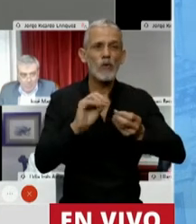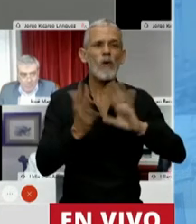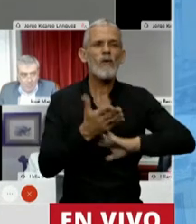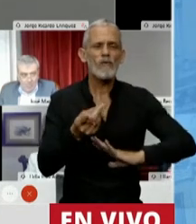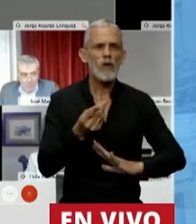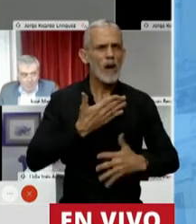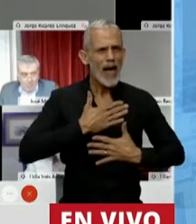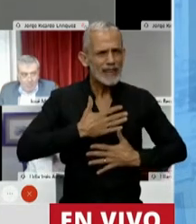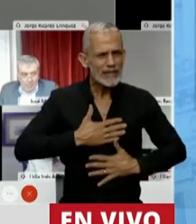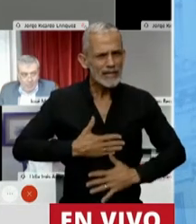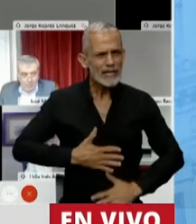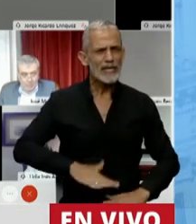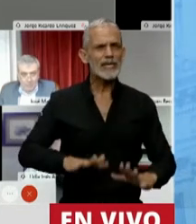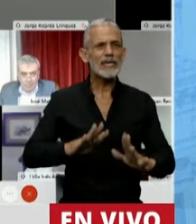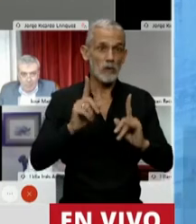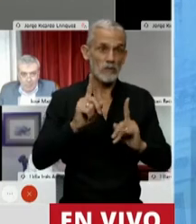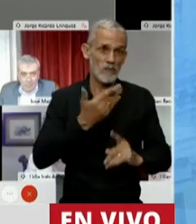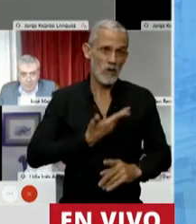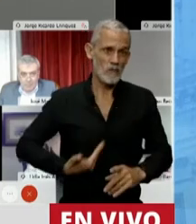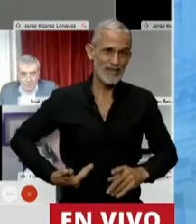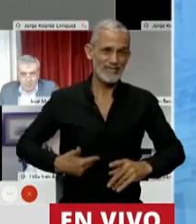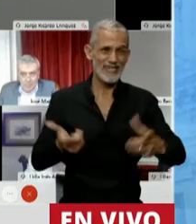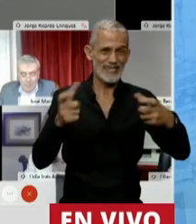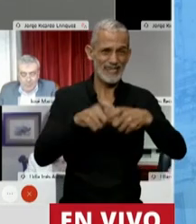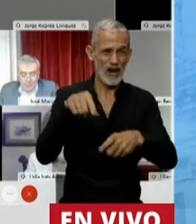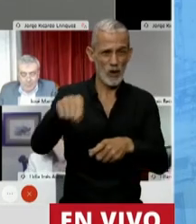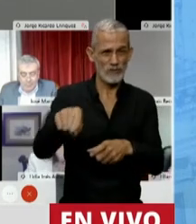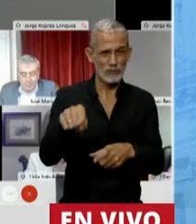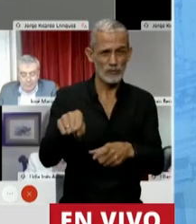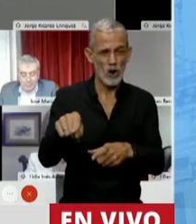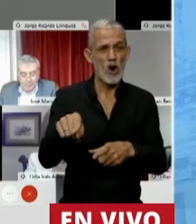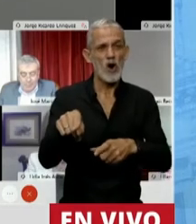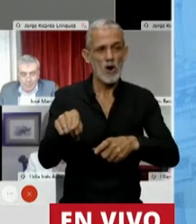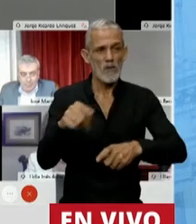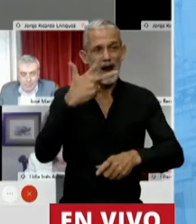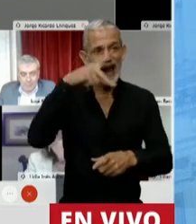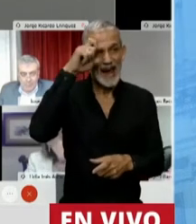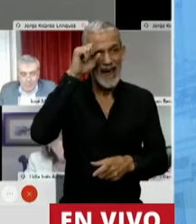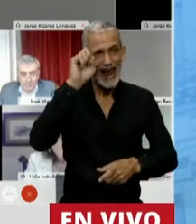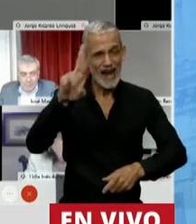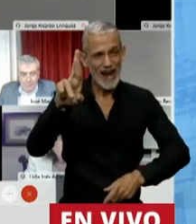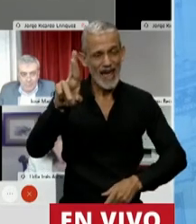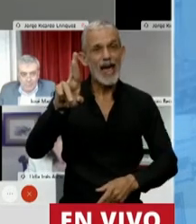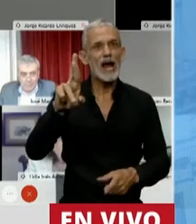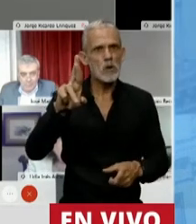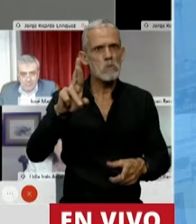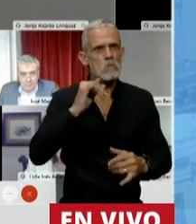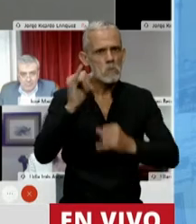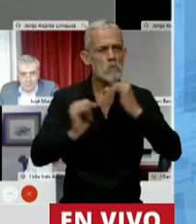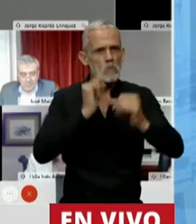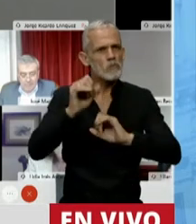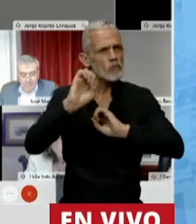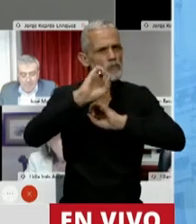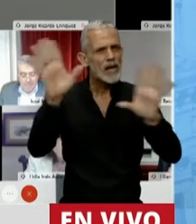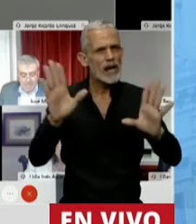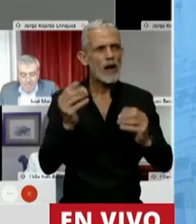con tranquilidad, lo ha hecho el presidente de la comisión, Pablo Heller. Creo que lo ha planteado